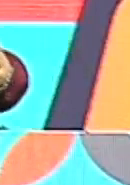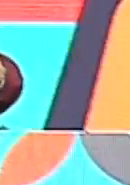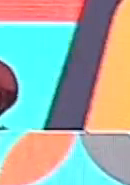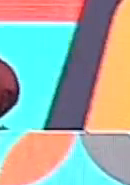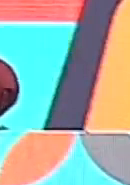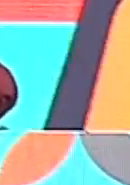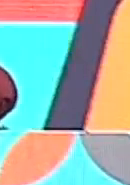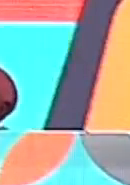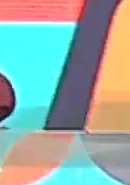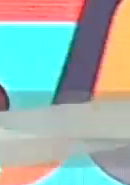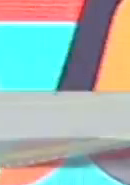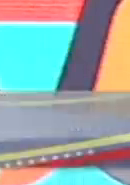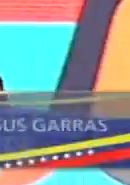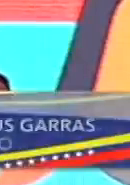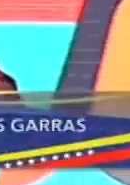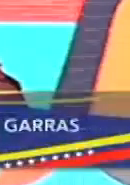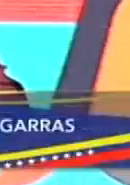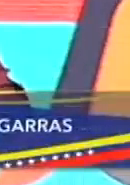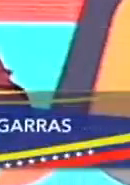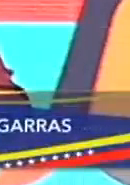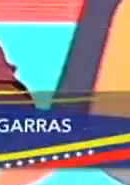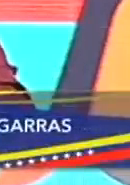la traición.